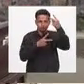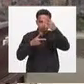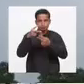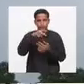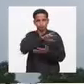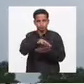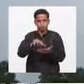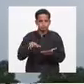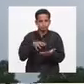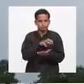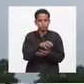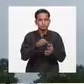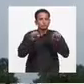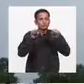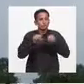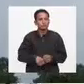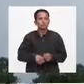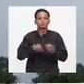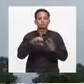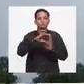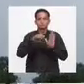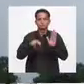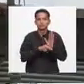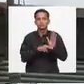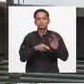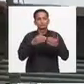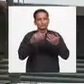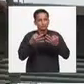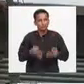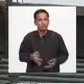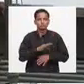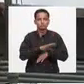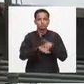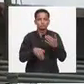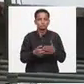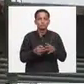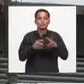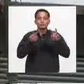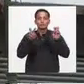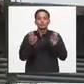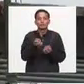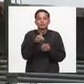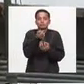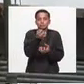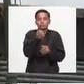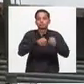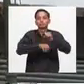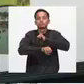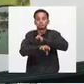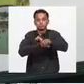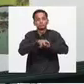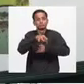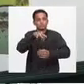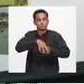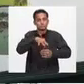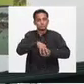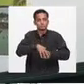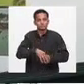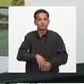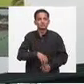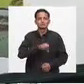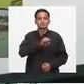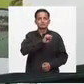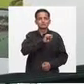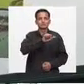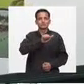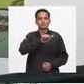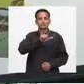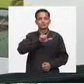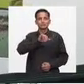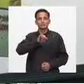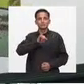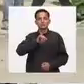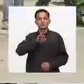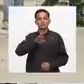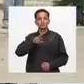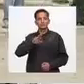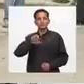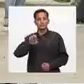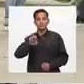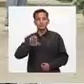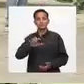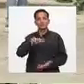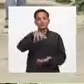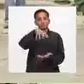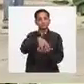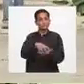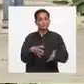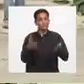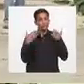provincias para verificar el cumplimiento de las normas establecidas en la publicidad electoral en esta ocasión el cantón Salitre de la provincia del guayas